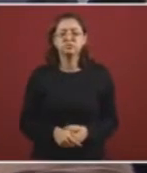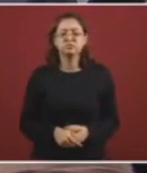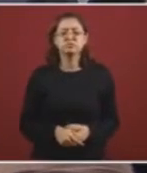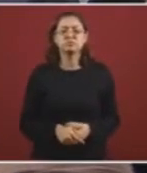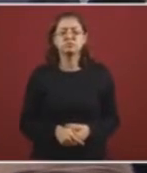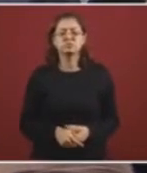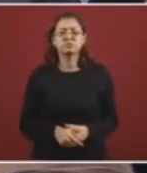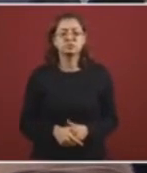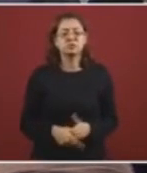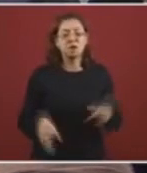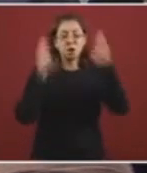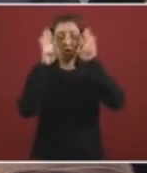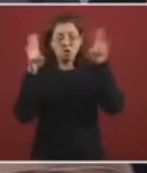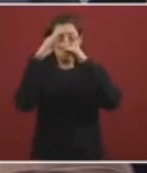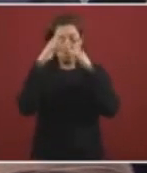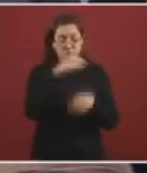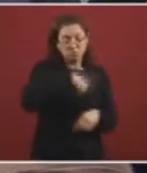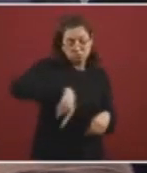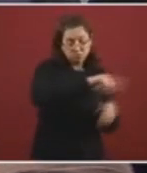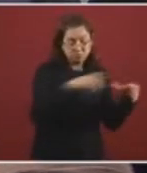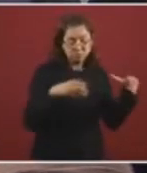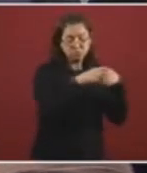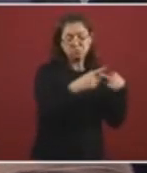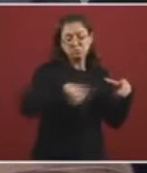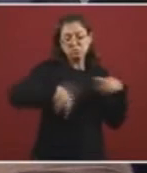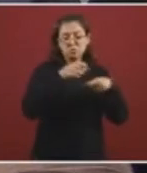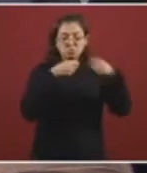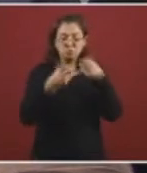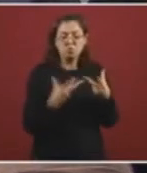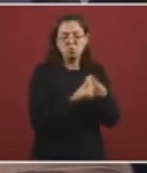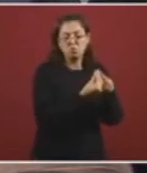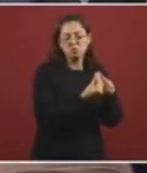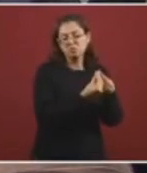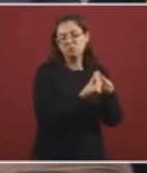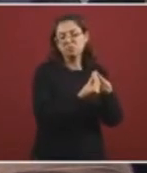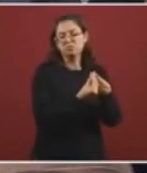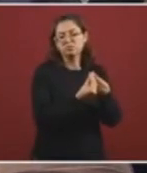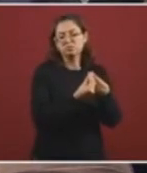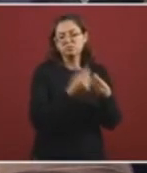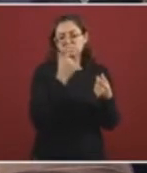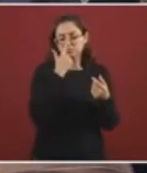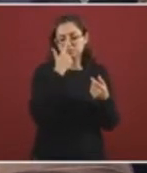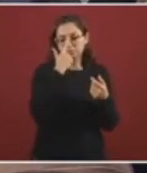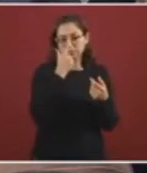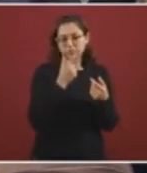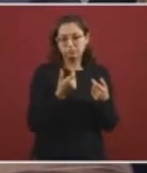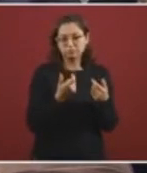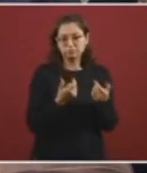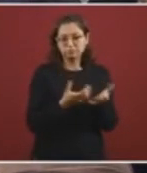los conservadores y sus halcones. No estoy hablando de los